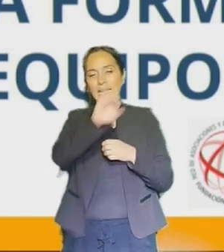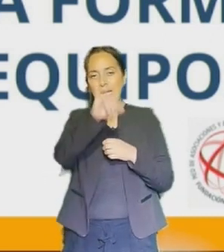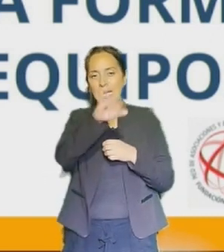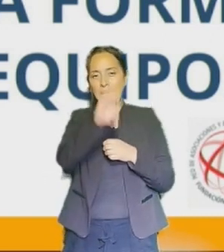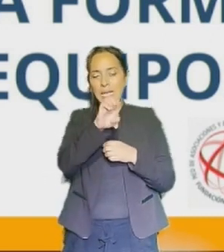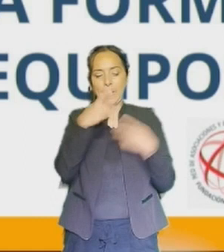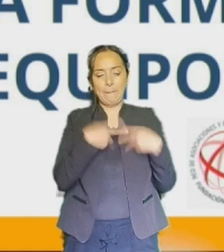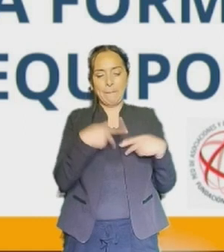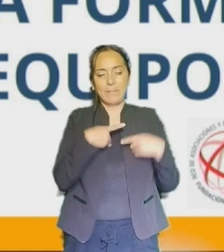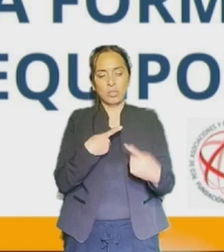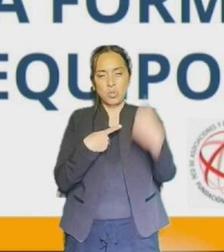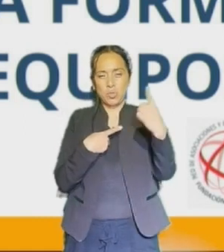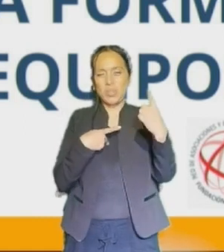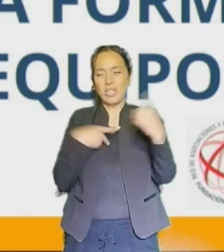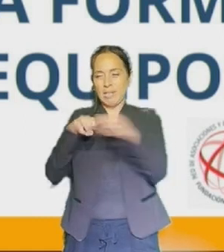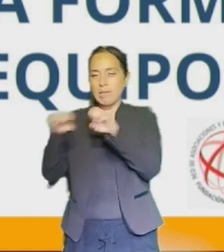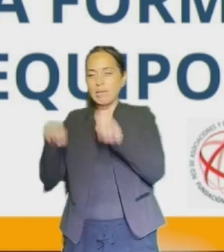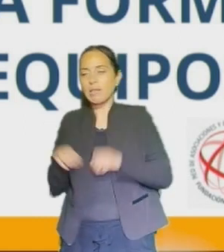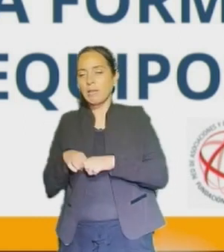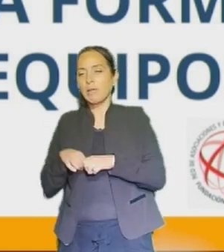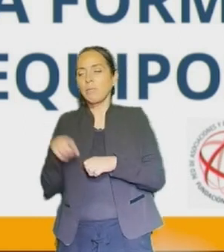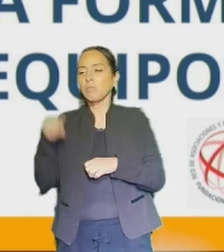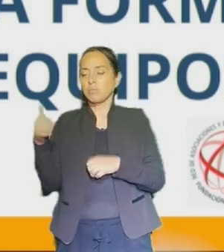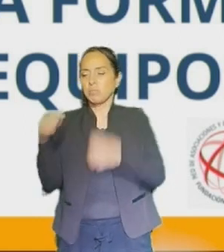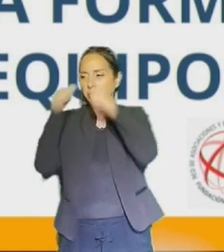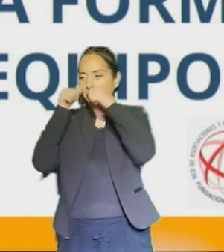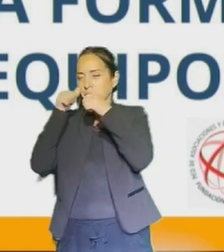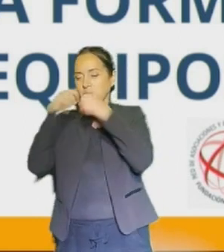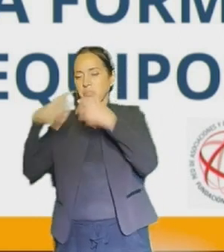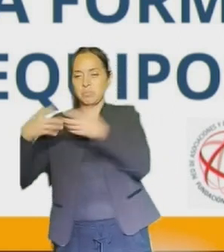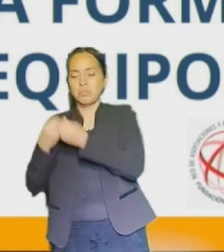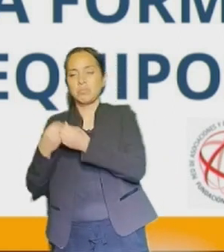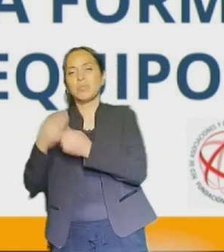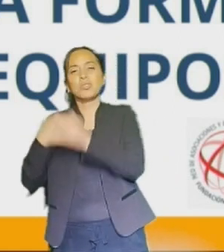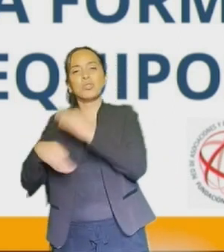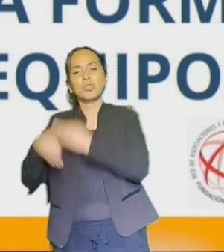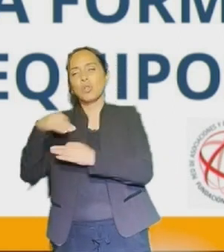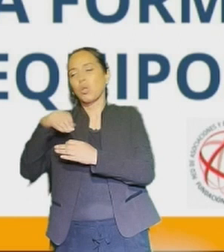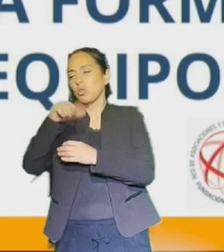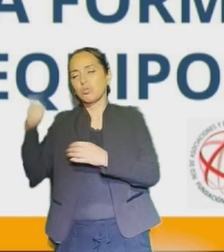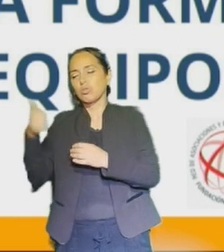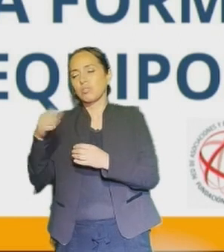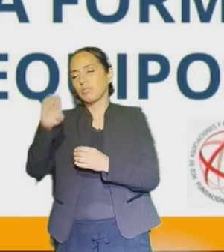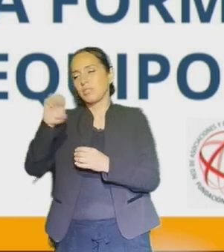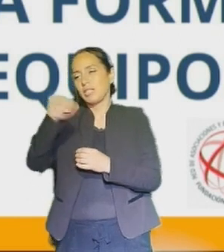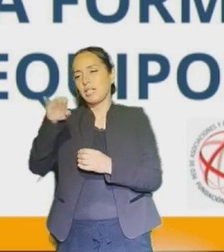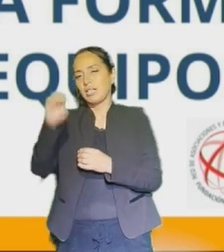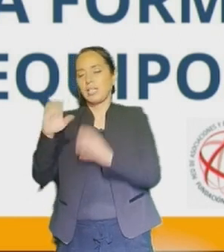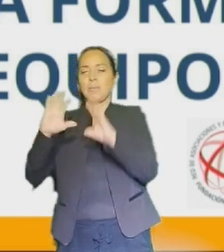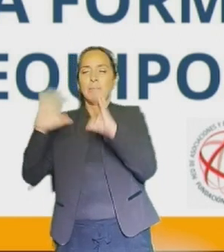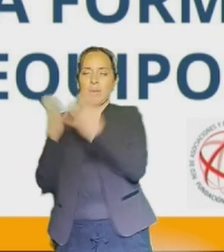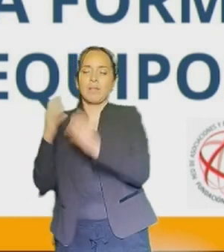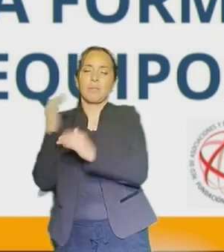y un equipo que va a atender mi querido Fer, que va a abarcar todos los demás ejes. Planeta,